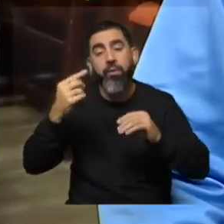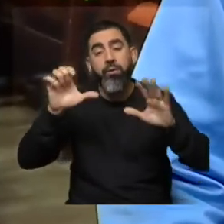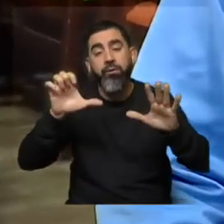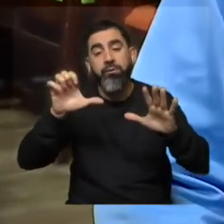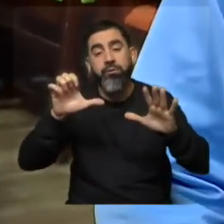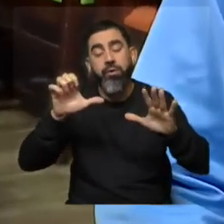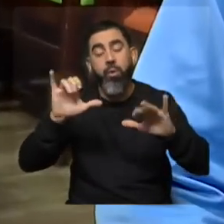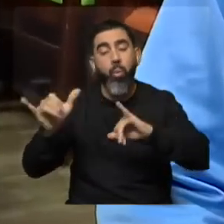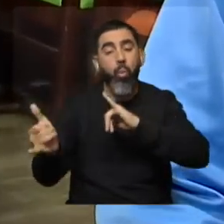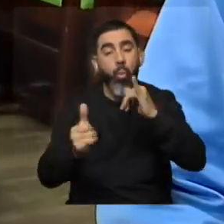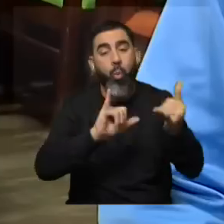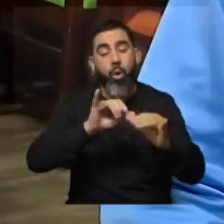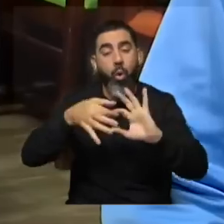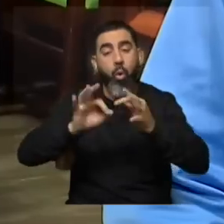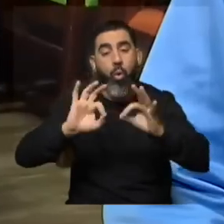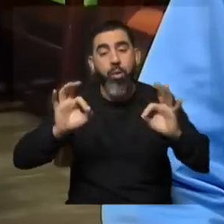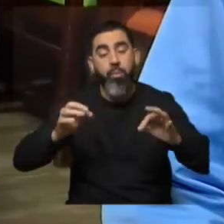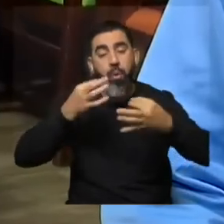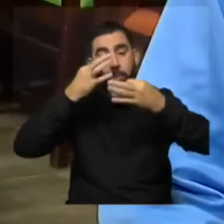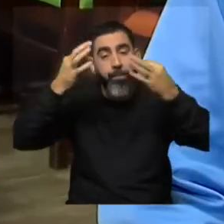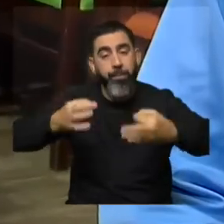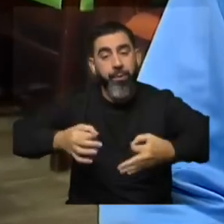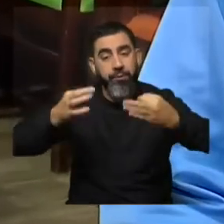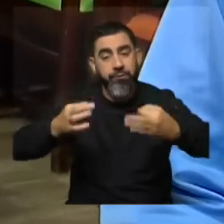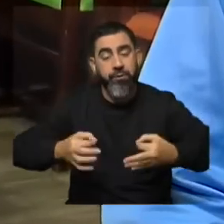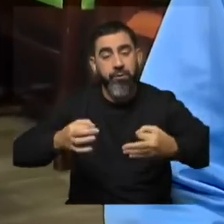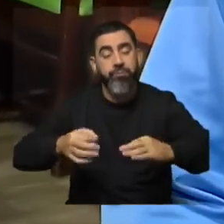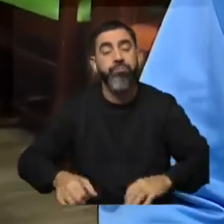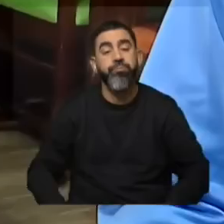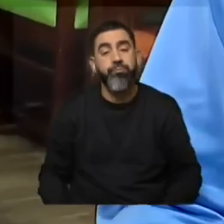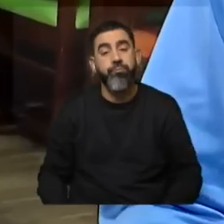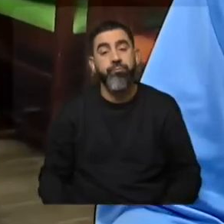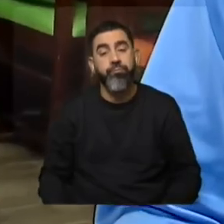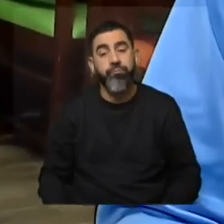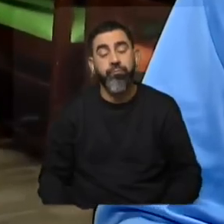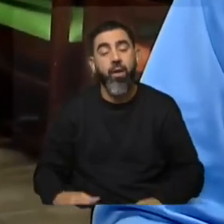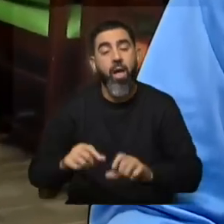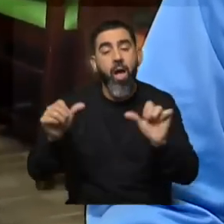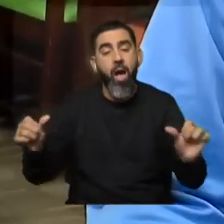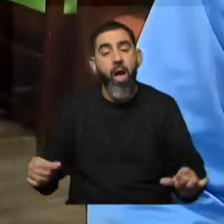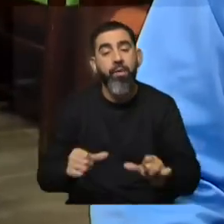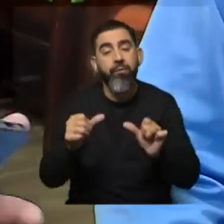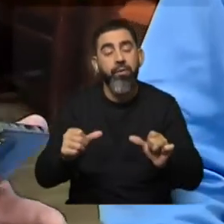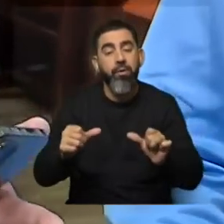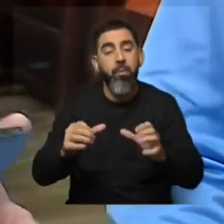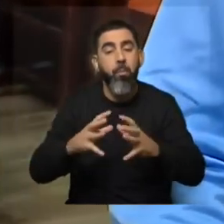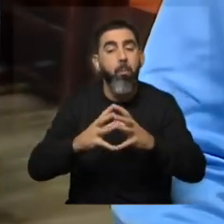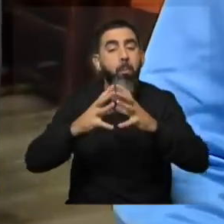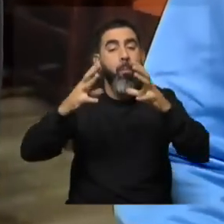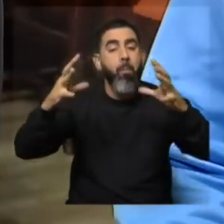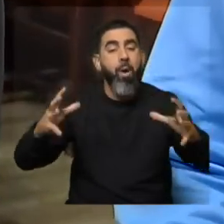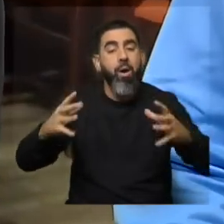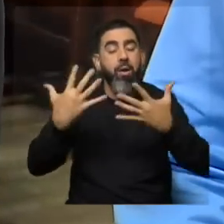Juegos Olímpicos especiales las olimpiadas que es el evento de mayor